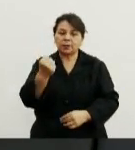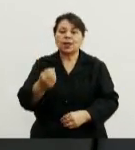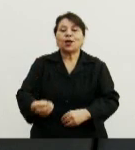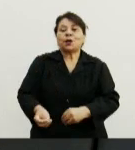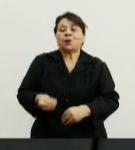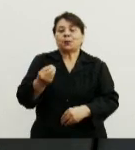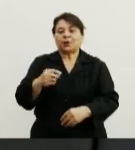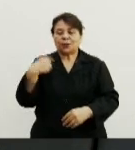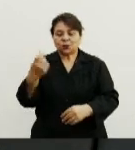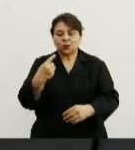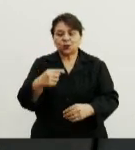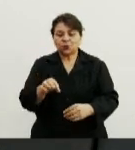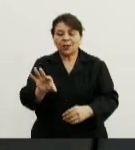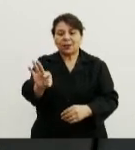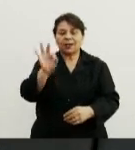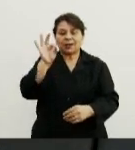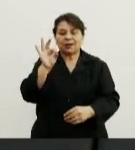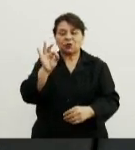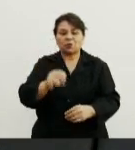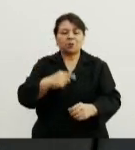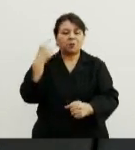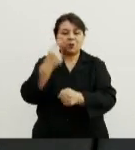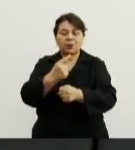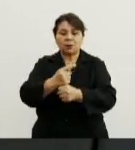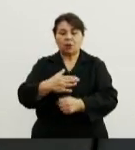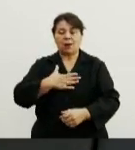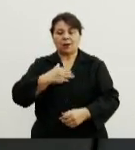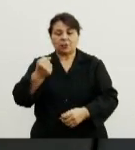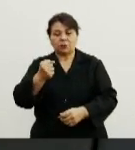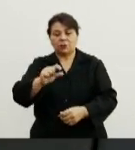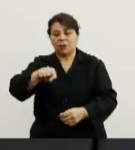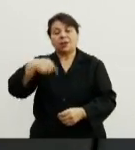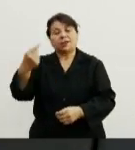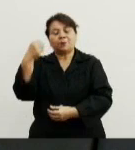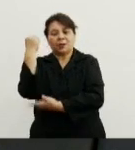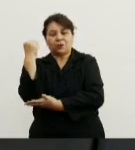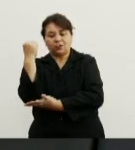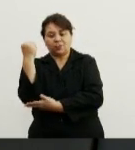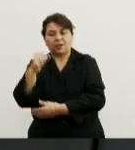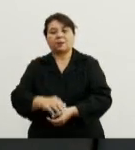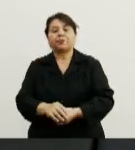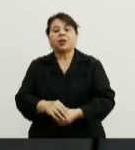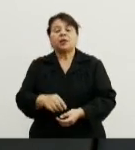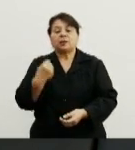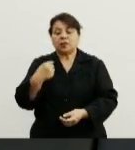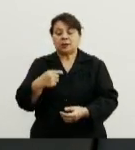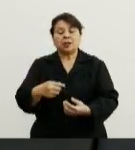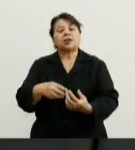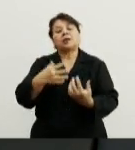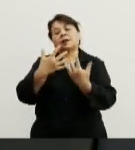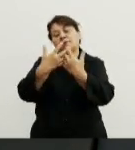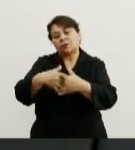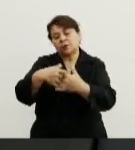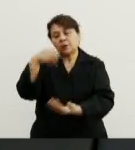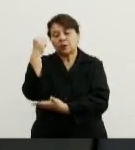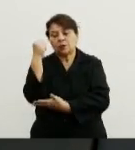este caso estamos privilegiando la salud por sobre la economía de nada sirve una reactivación si es riesgosa para nuestra